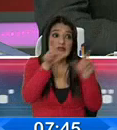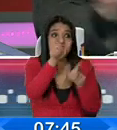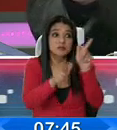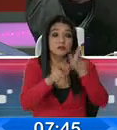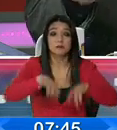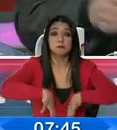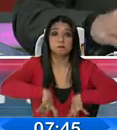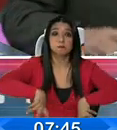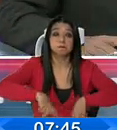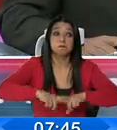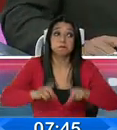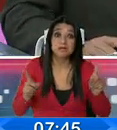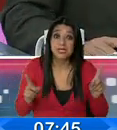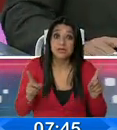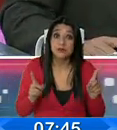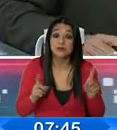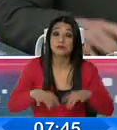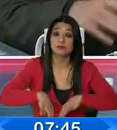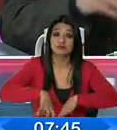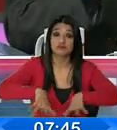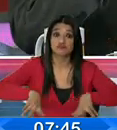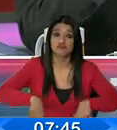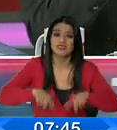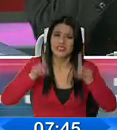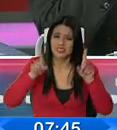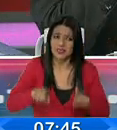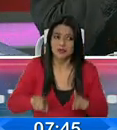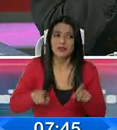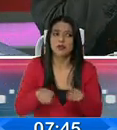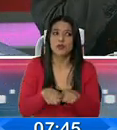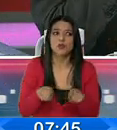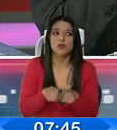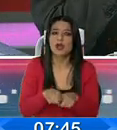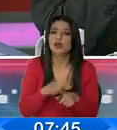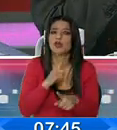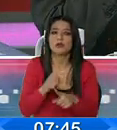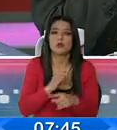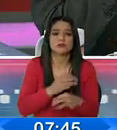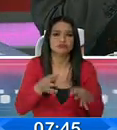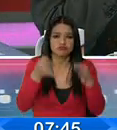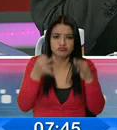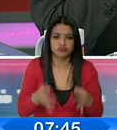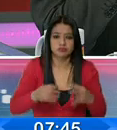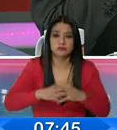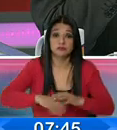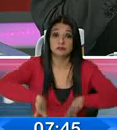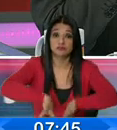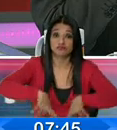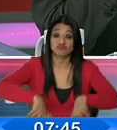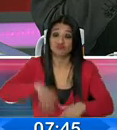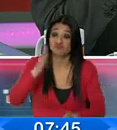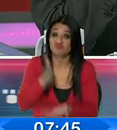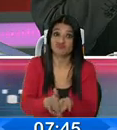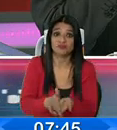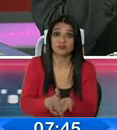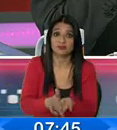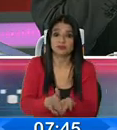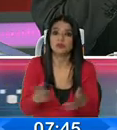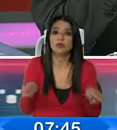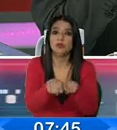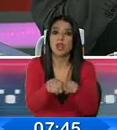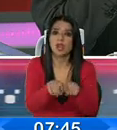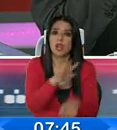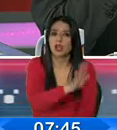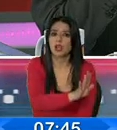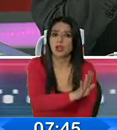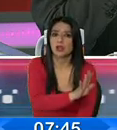anticorrupción tiene que ser institucionalizada. El combate a la corrupción no puede ser un combate paralelo a lo